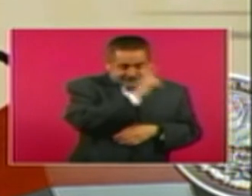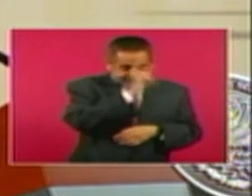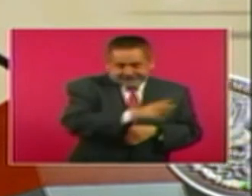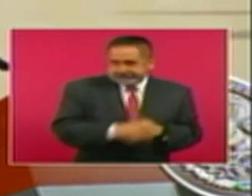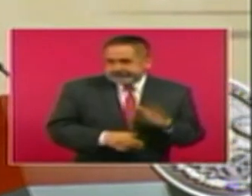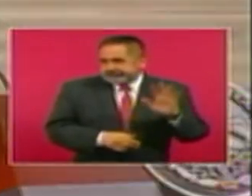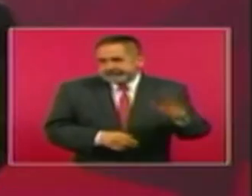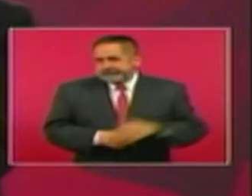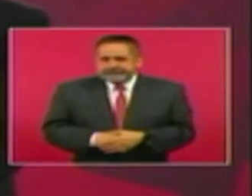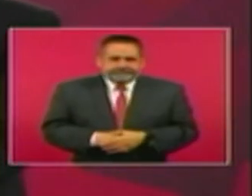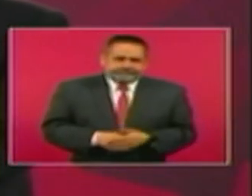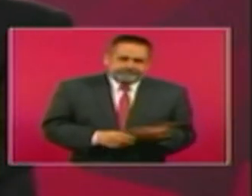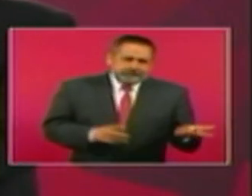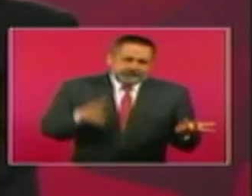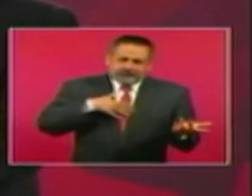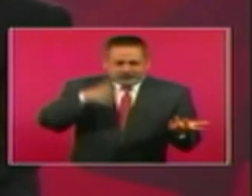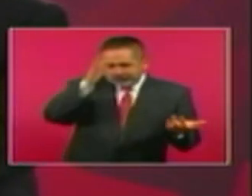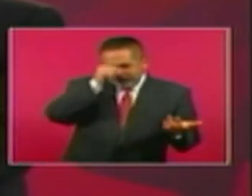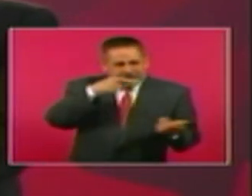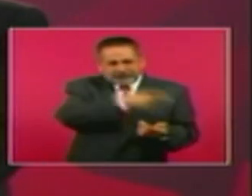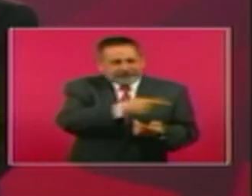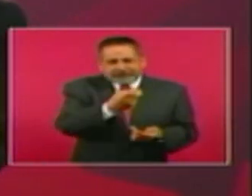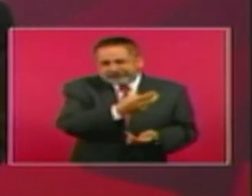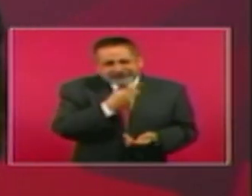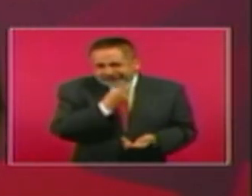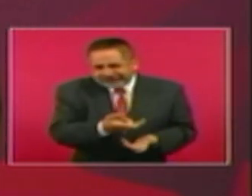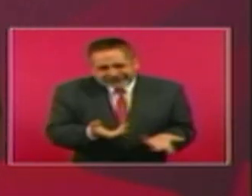los Estados Unidos, sino también está el primer ministro de Canadá,